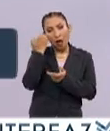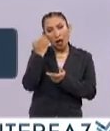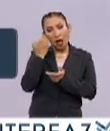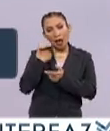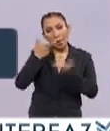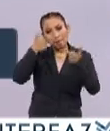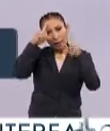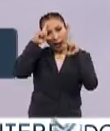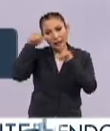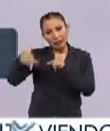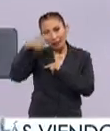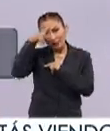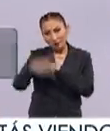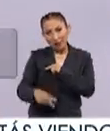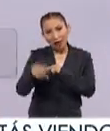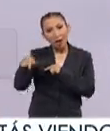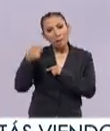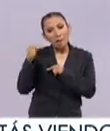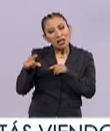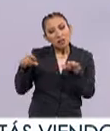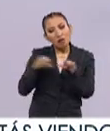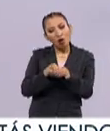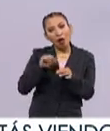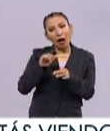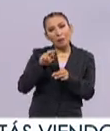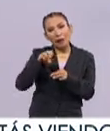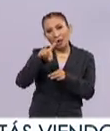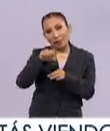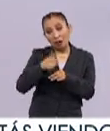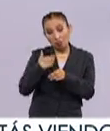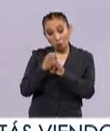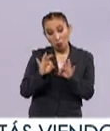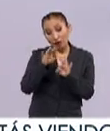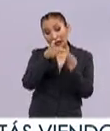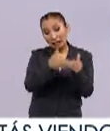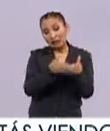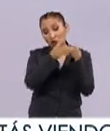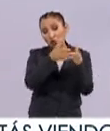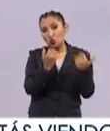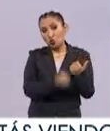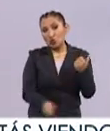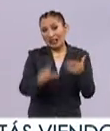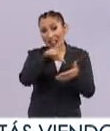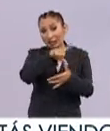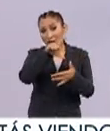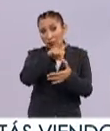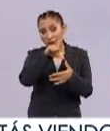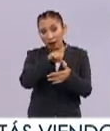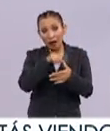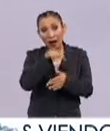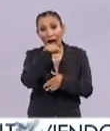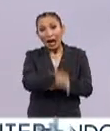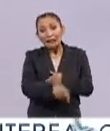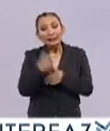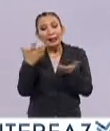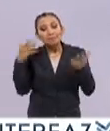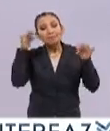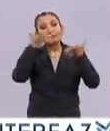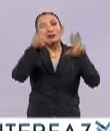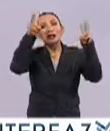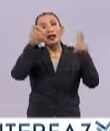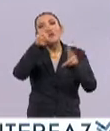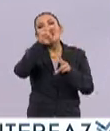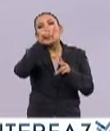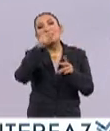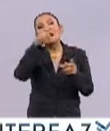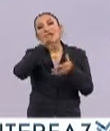escuela naval de nuestro país, parte de la Armada, uno de los más importantes buques en Latinoamérica. En este evento Velas